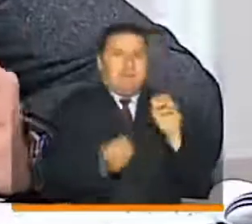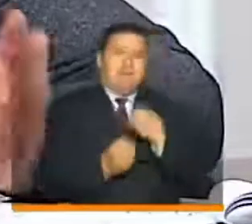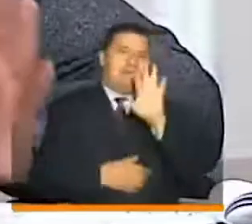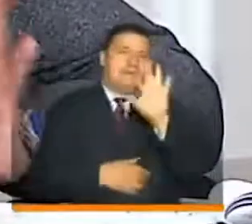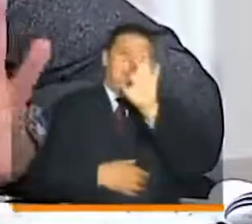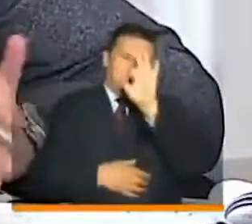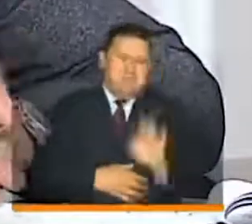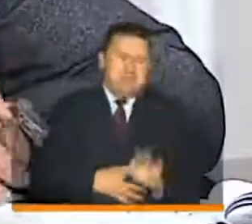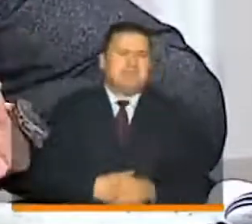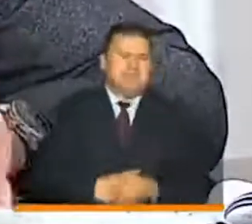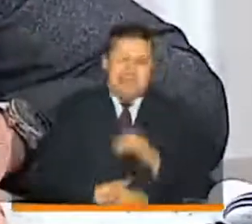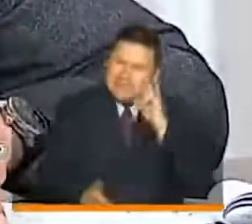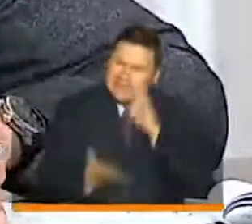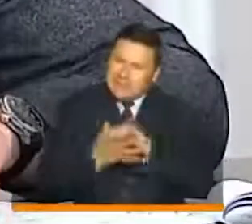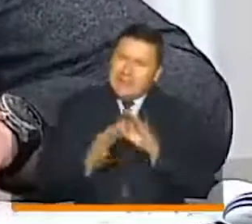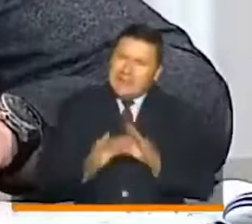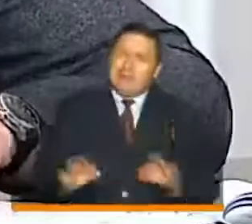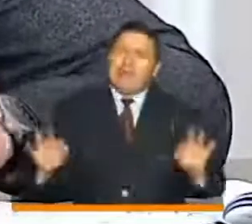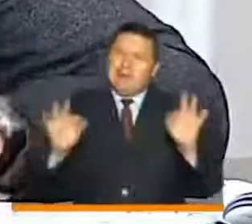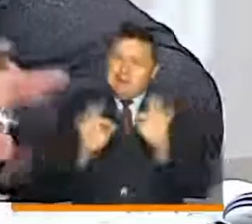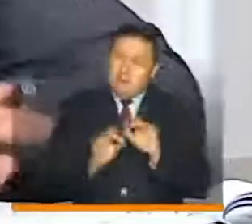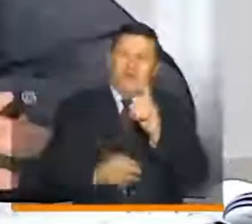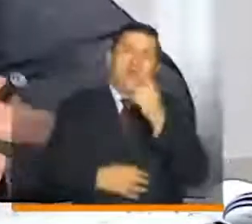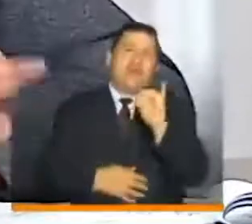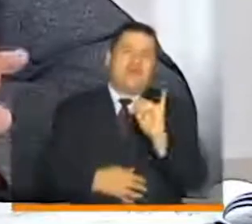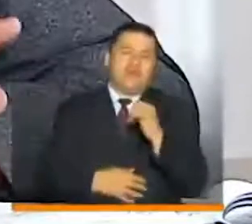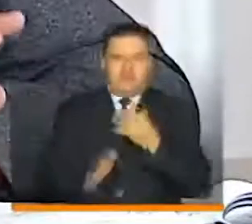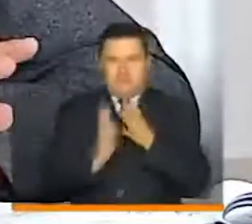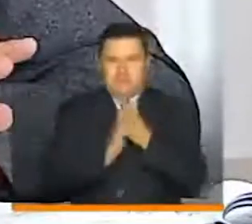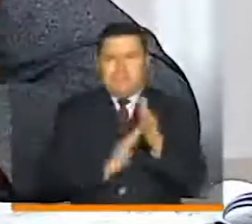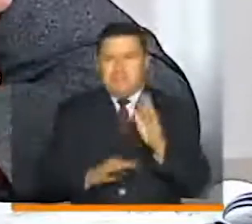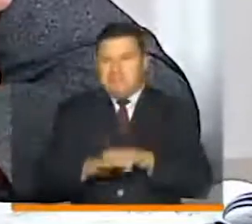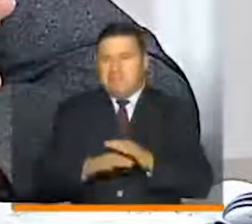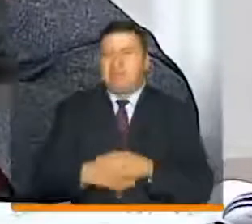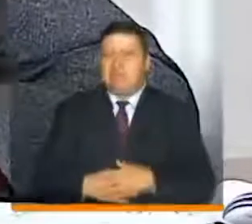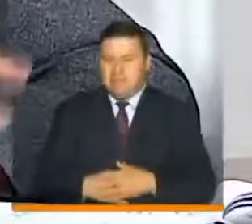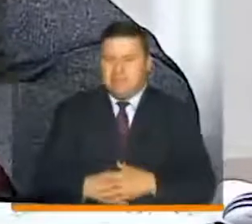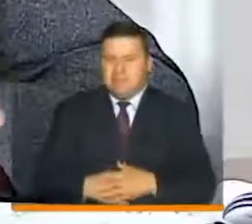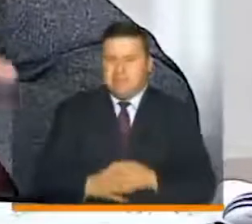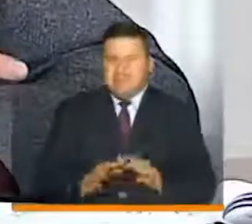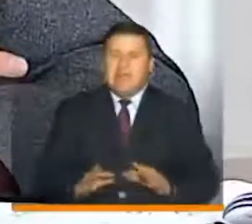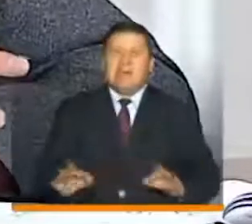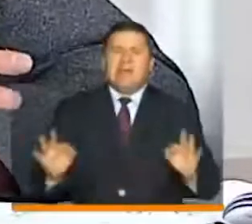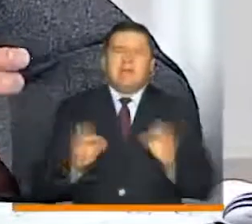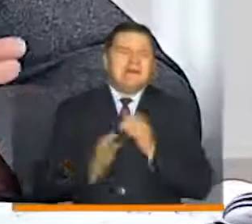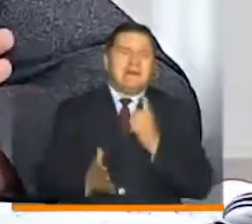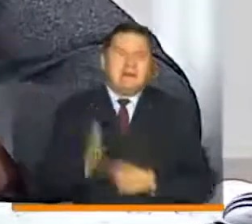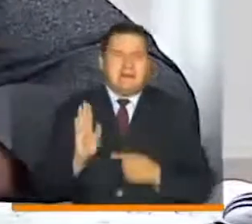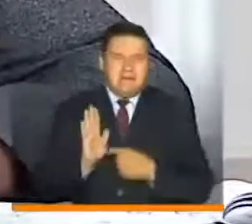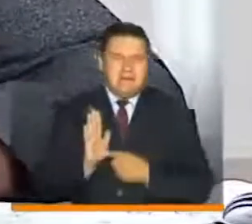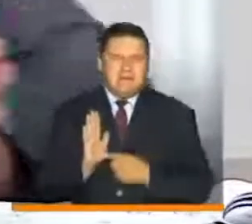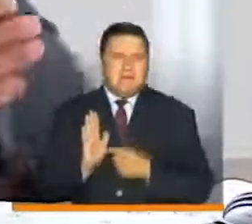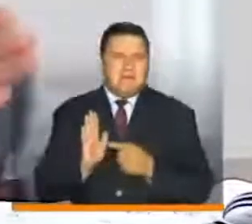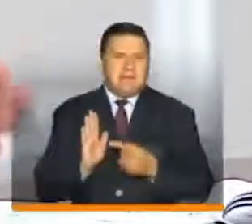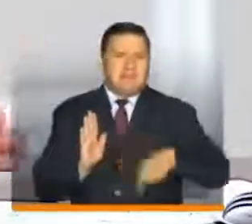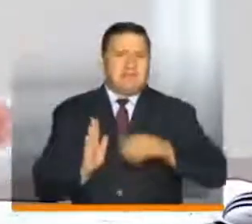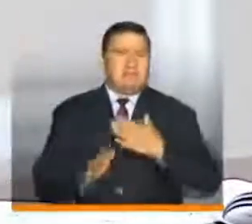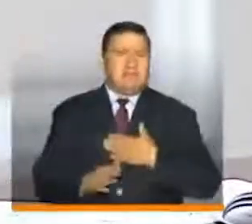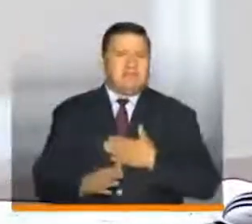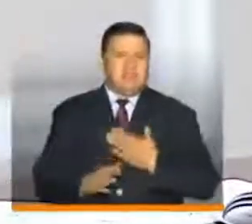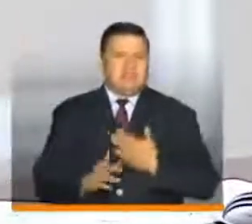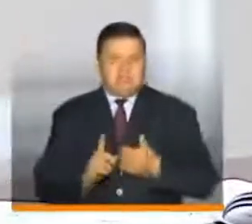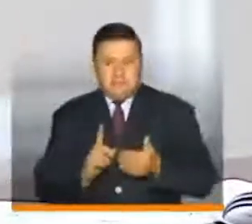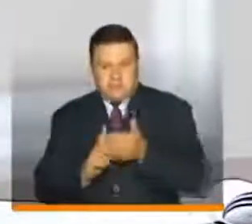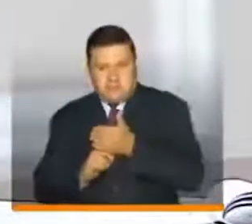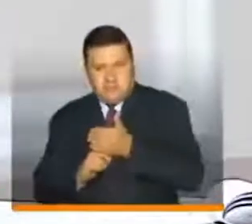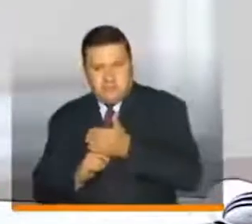50%. Yo creo que eso es muy importante. Y el último dato que daría yo ahí, que es relevante, tiene que ver con que nosotros no estamos